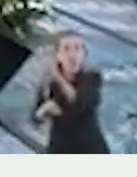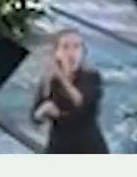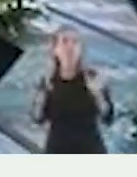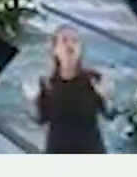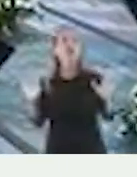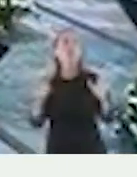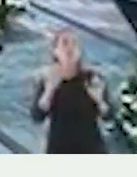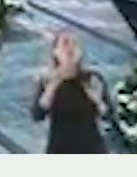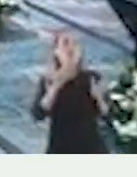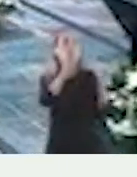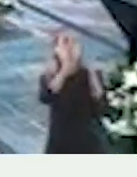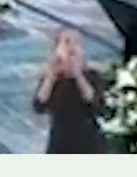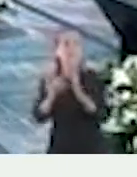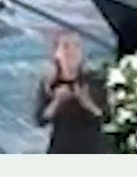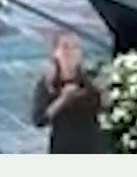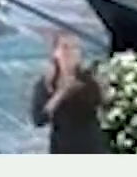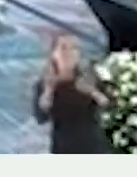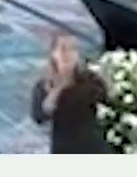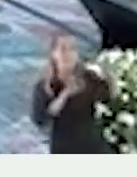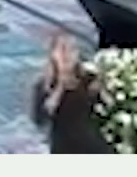pueblos